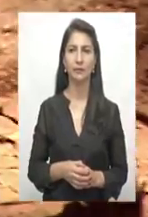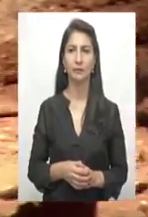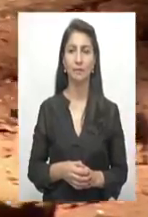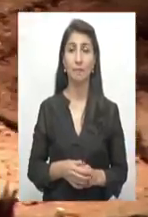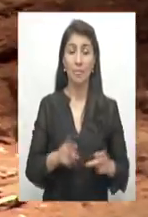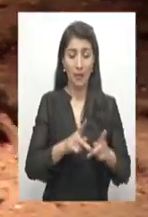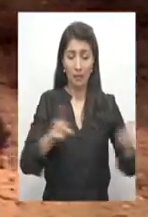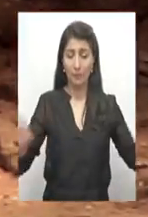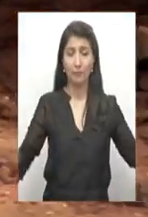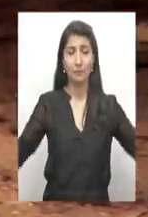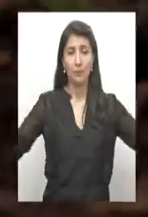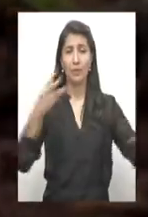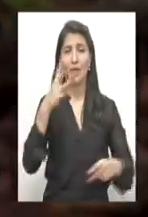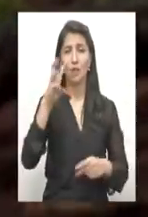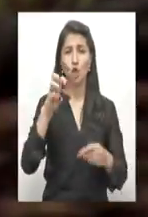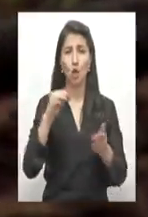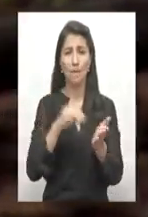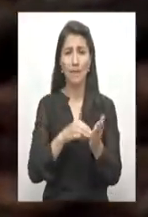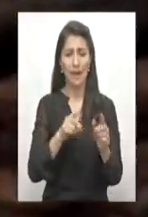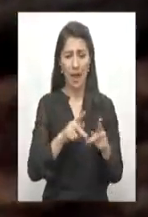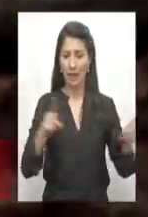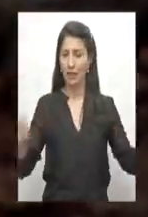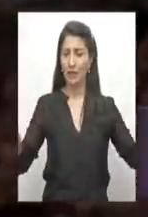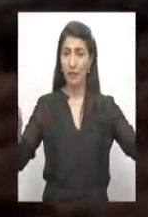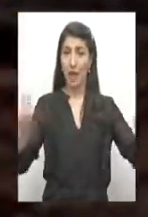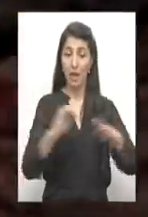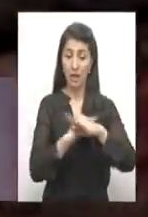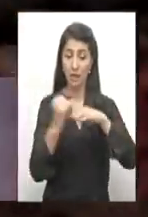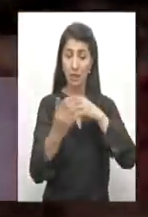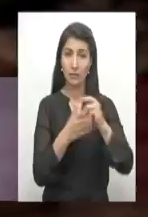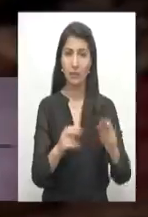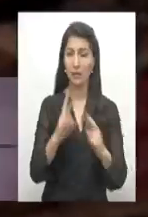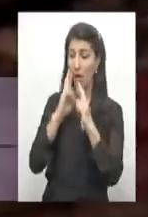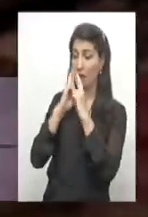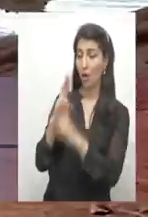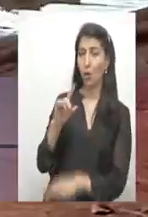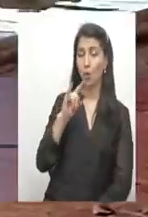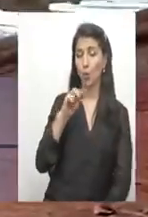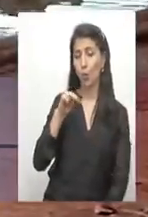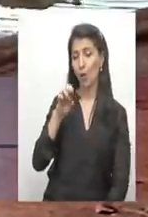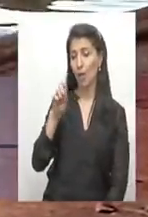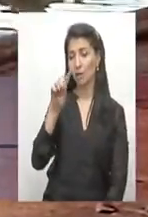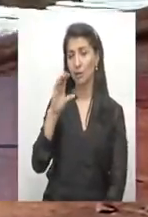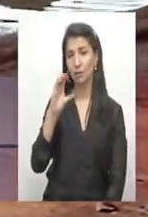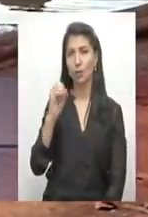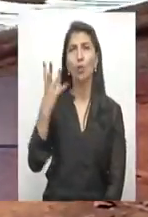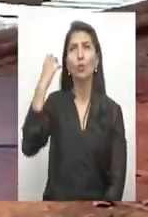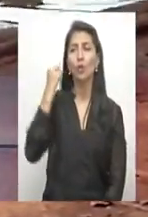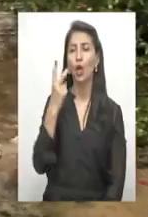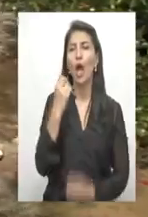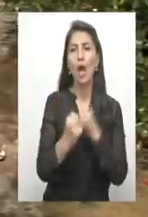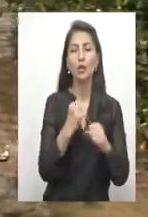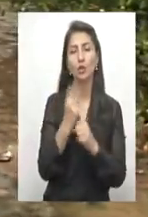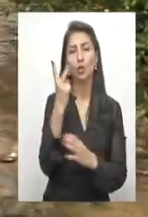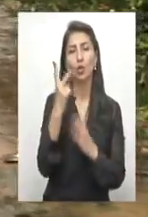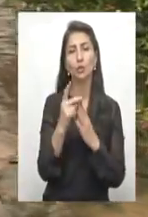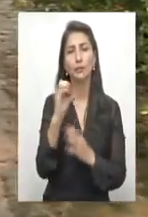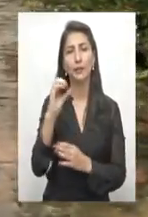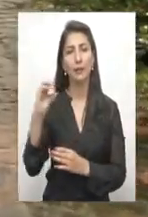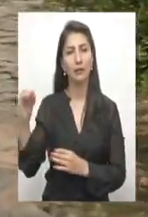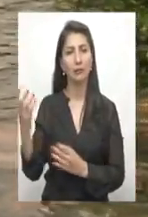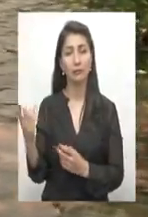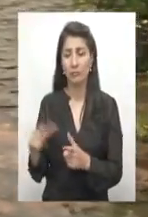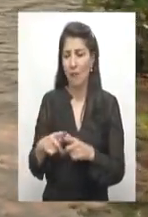Con 18.000 hectáreas, el archipiélago de San Andrés y Providencia fue declarado por la UNESCO Reserva Mundial en el año 2000 y es la de